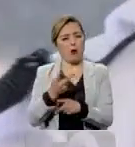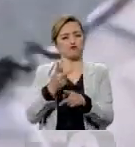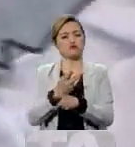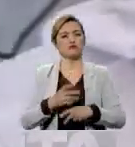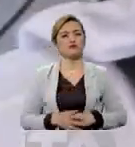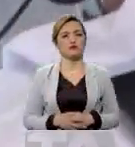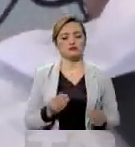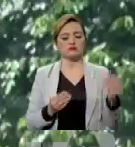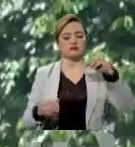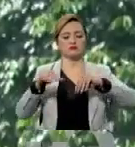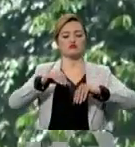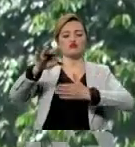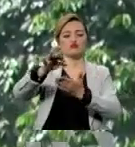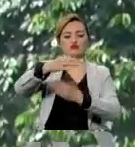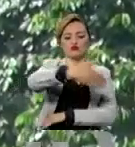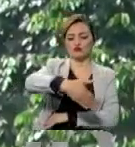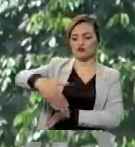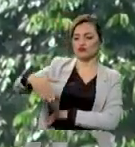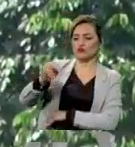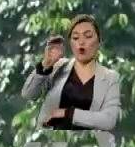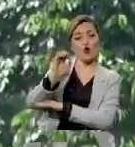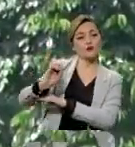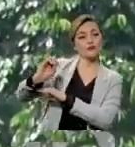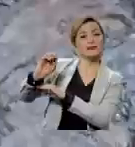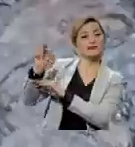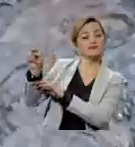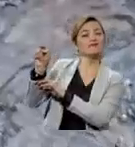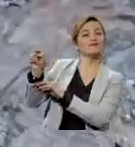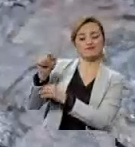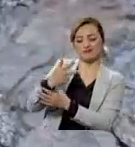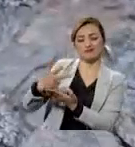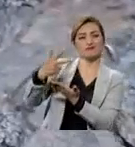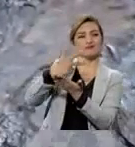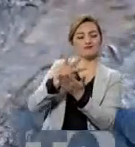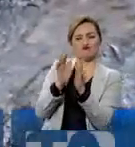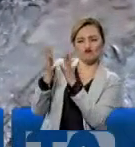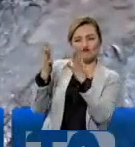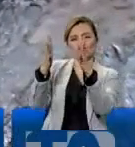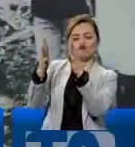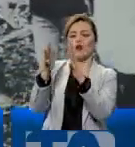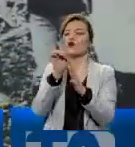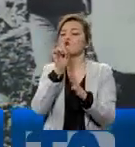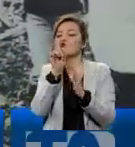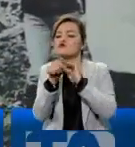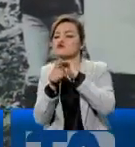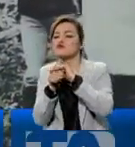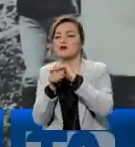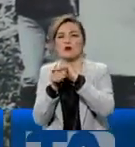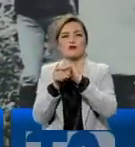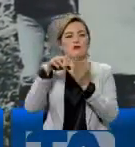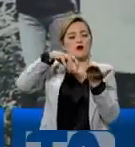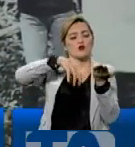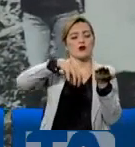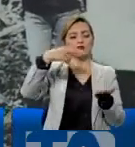El laboratorio fue detectado en la zona fronteriza noroccidental del Carchi, oculto entre la espesa vegetación de San Marcos en la parroquia Chical,